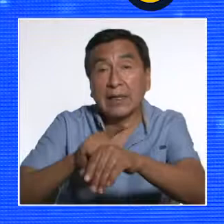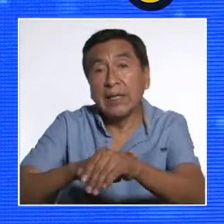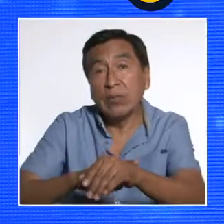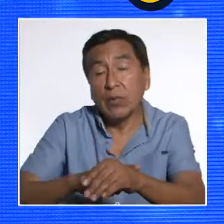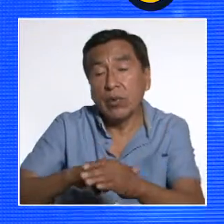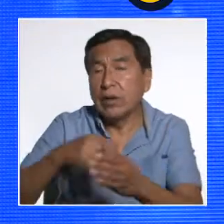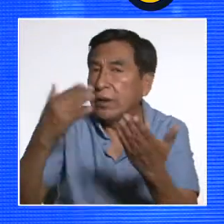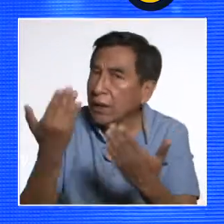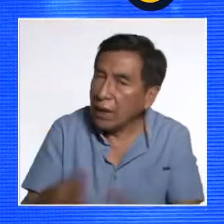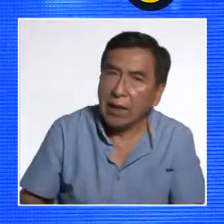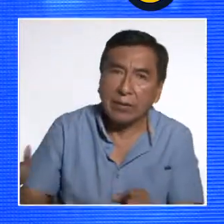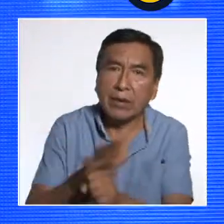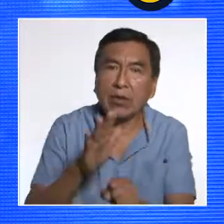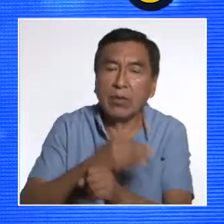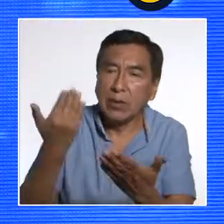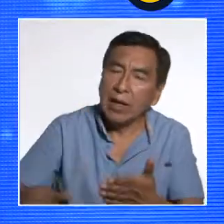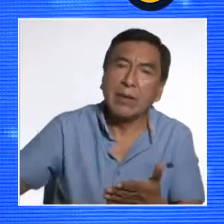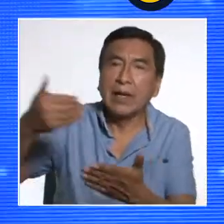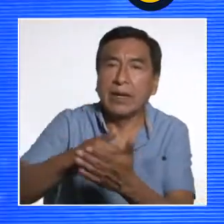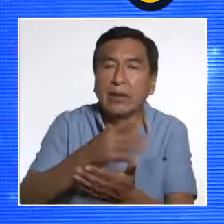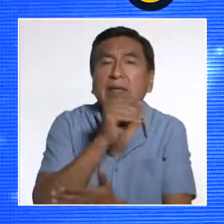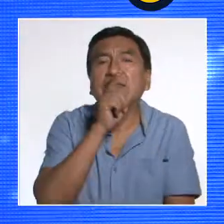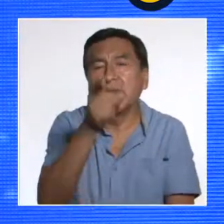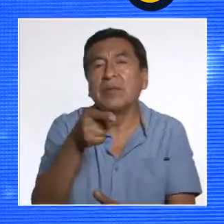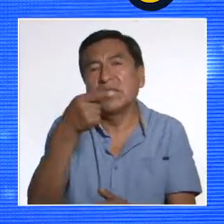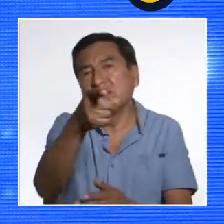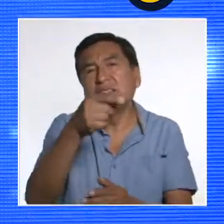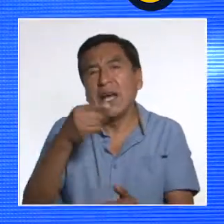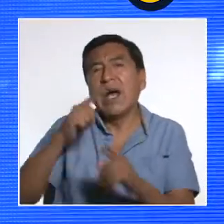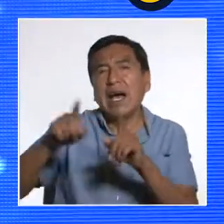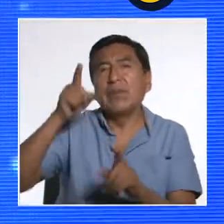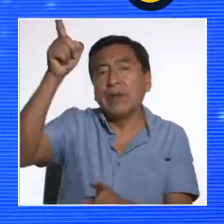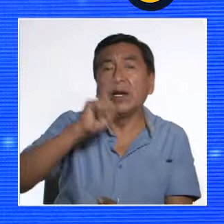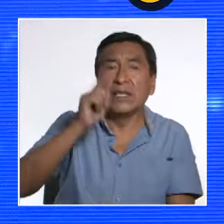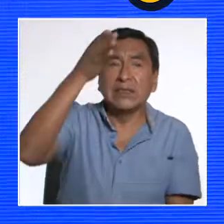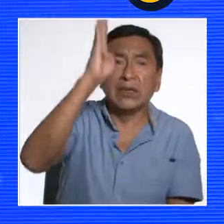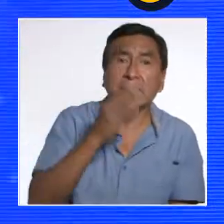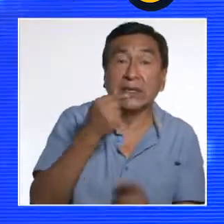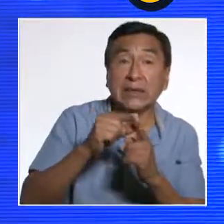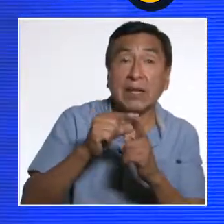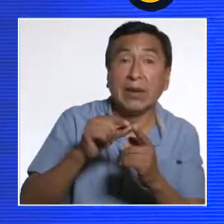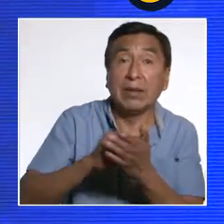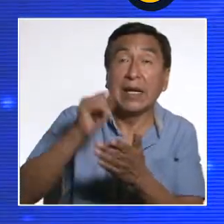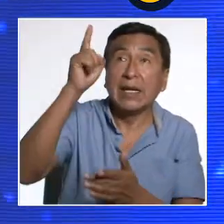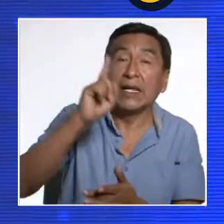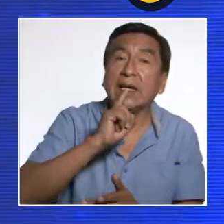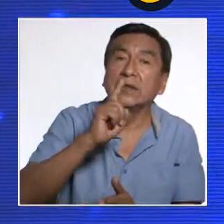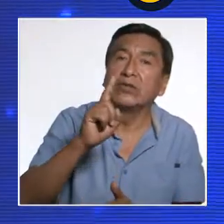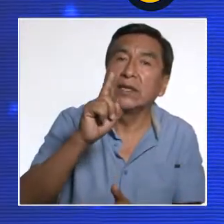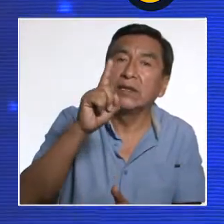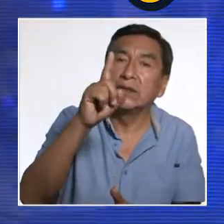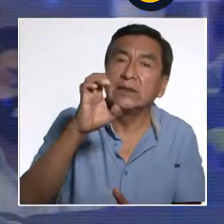cumplimiento había llegado. Y seguramente usted dice, pero Él era Dios. Pero dice la palabra que Él fue 100%